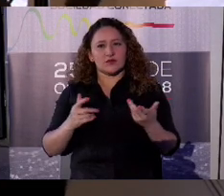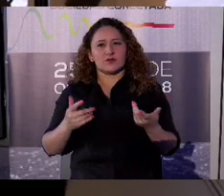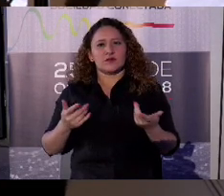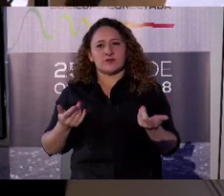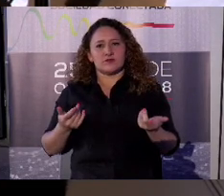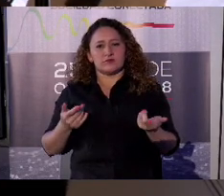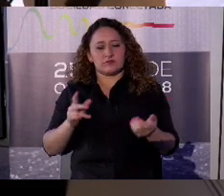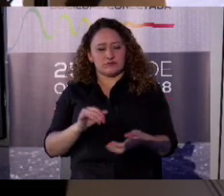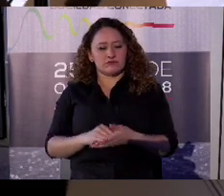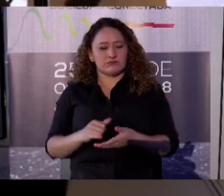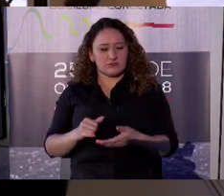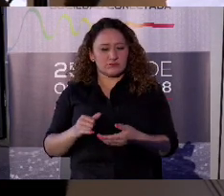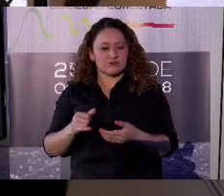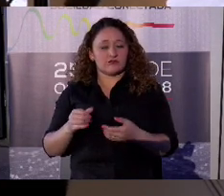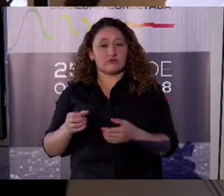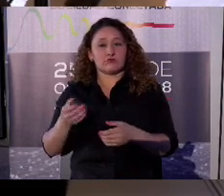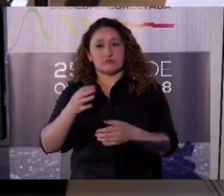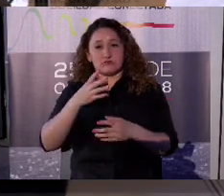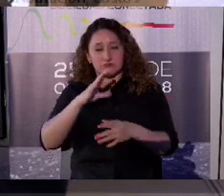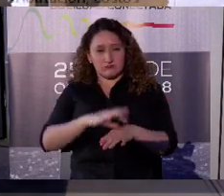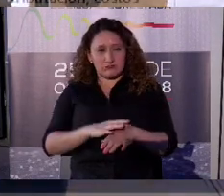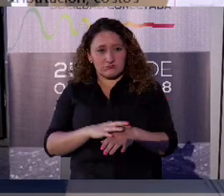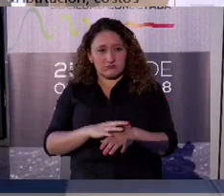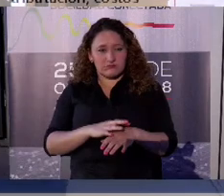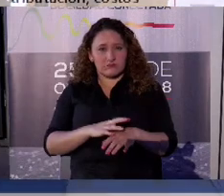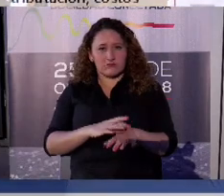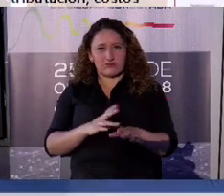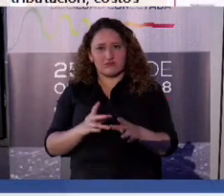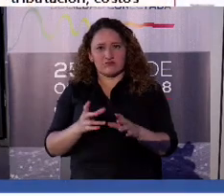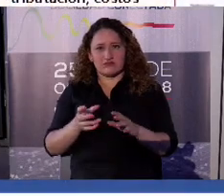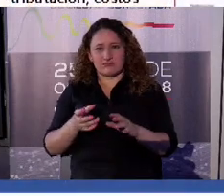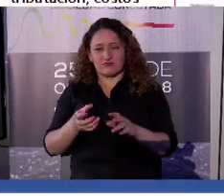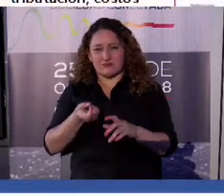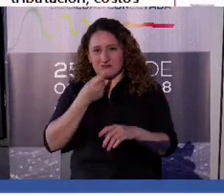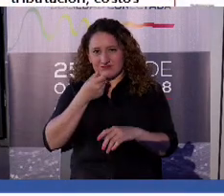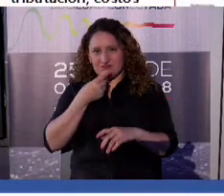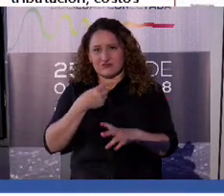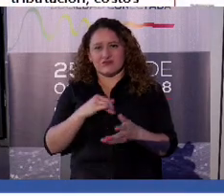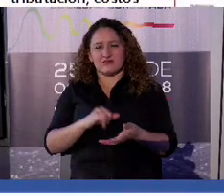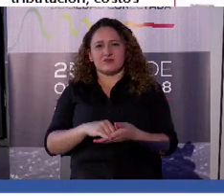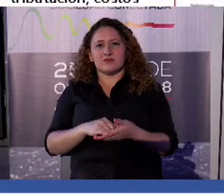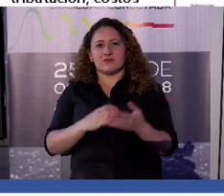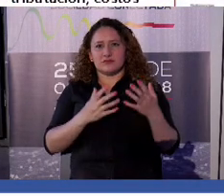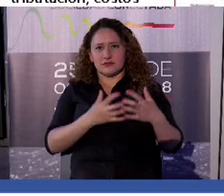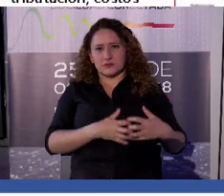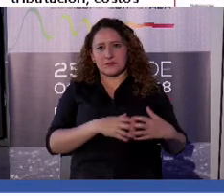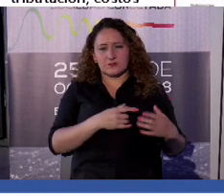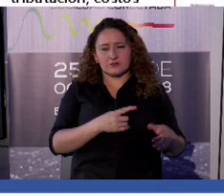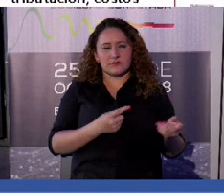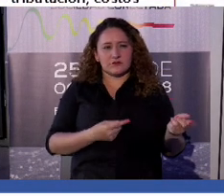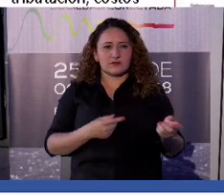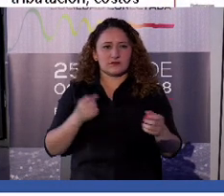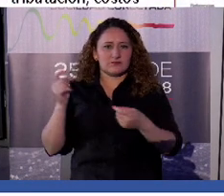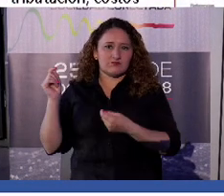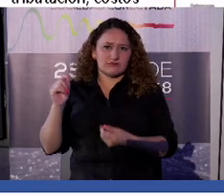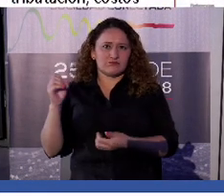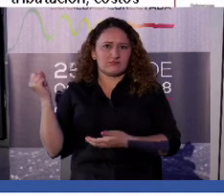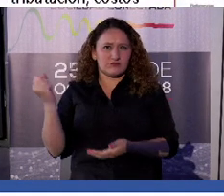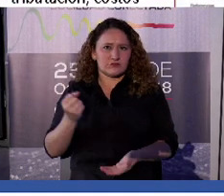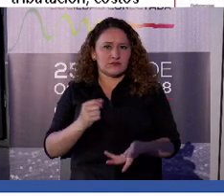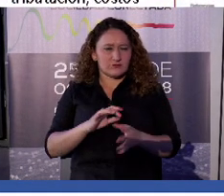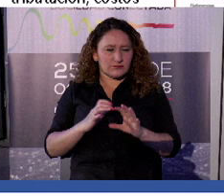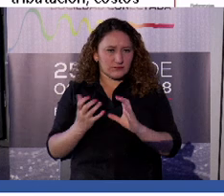de inversión en la industria farmacéutica, en la industria del real estate. ¿Ah? Las inversiones se mueven a nivel